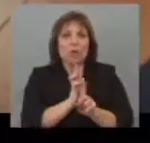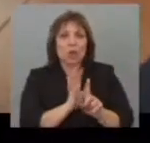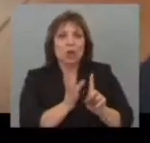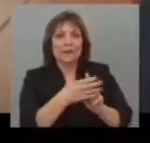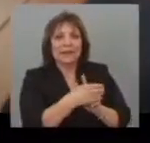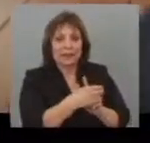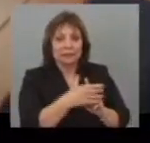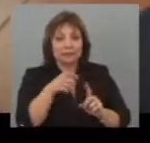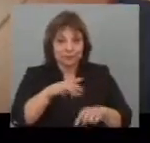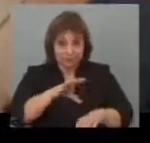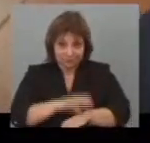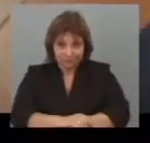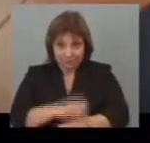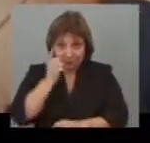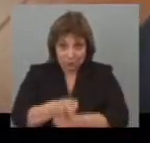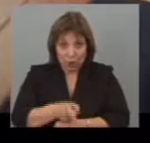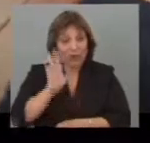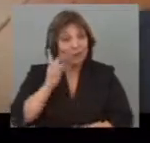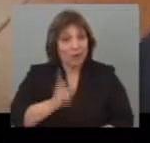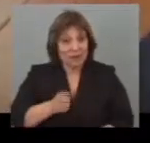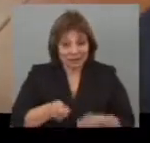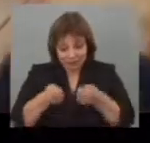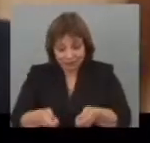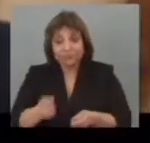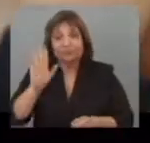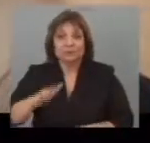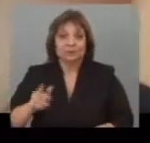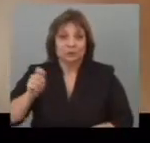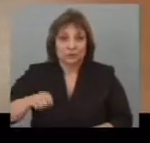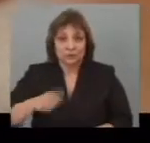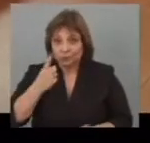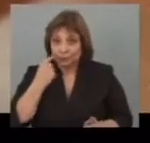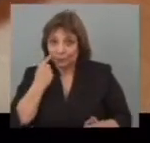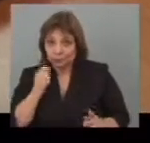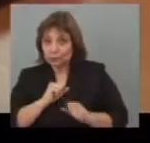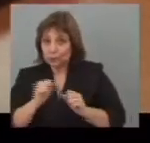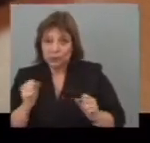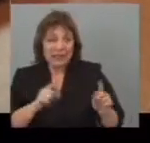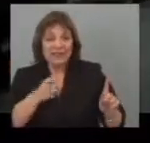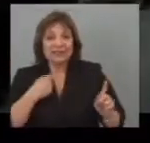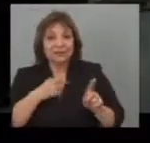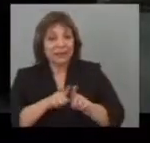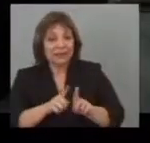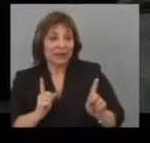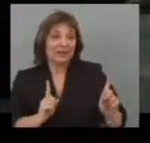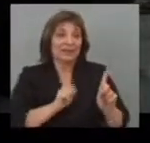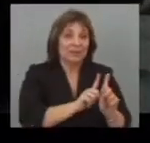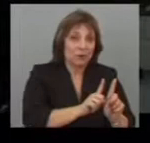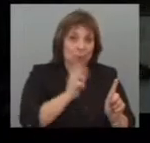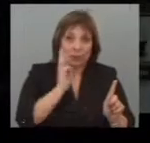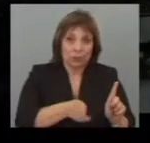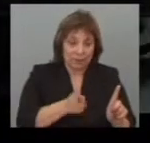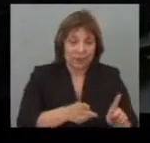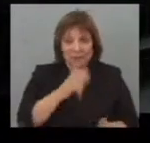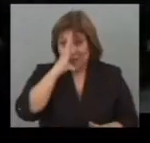Las tobilleras se utilizan por orden judicial, en casos en los que un hombre tiene prohibido acercarse a su expareja. Desde febrero